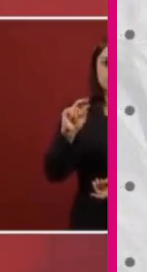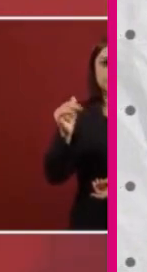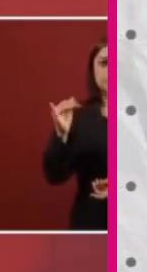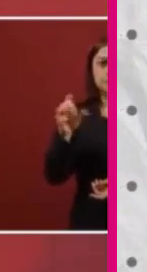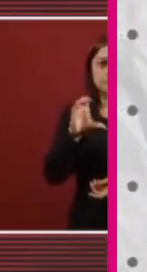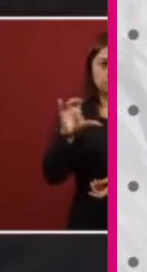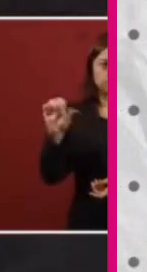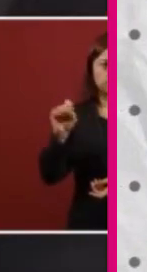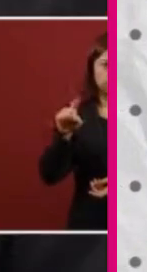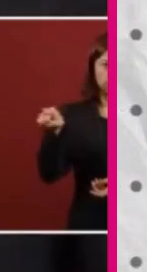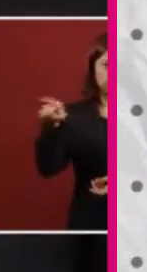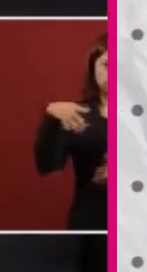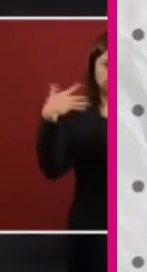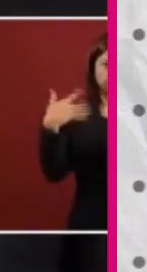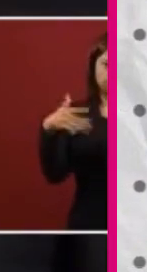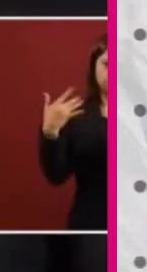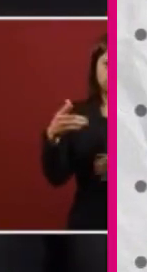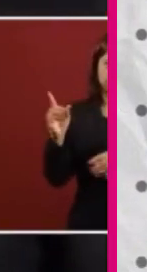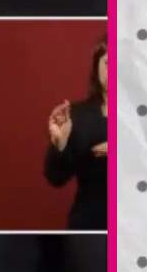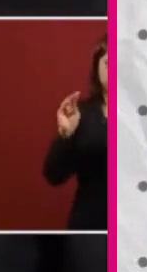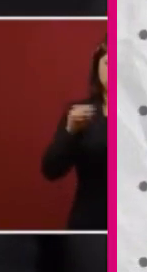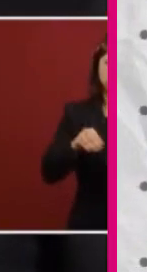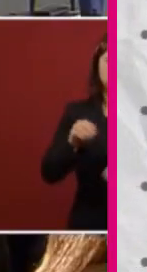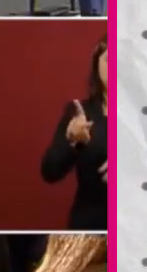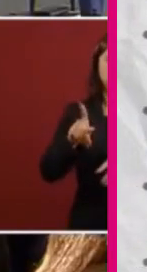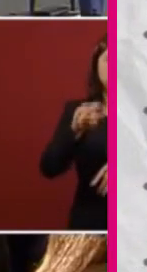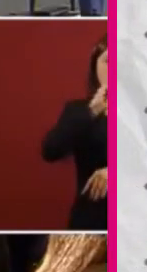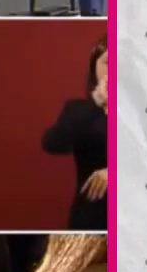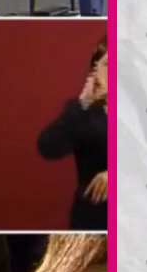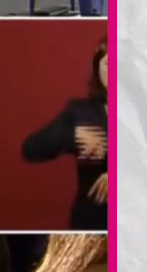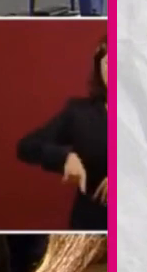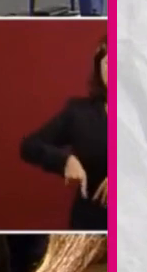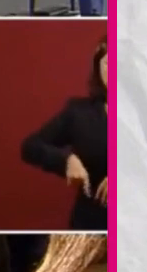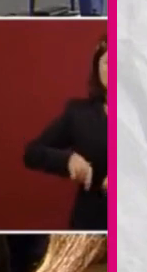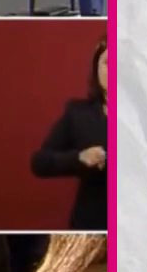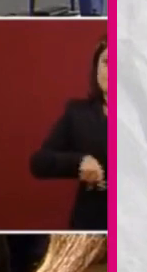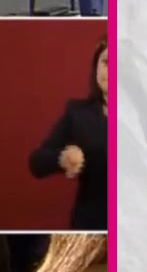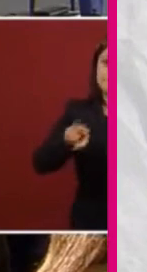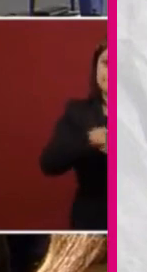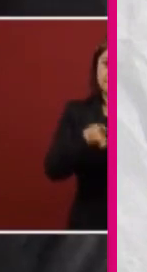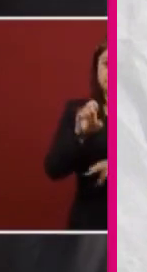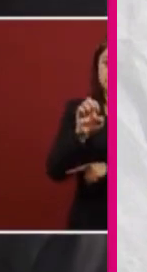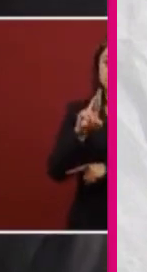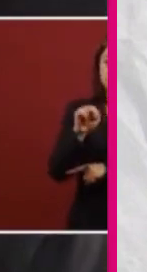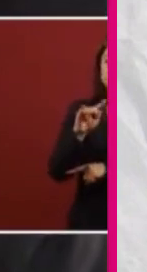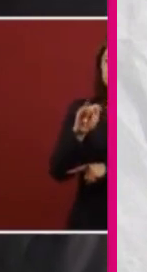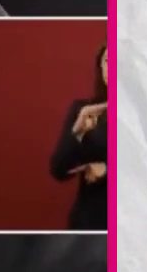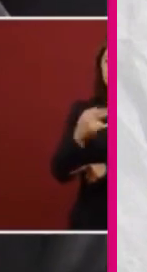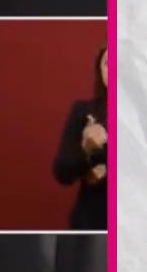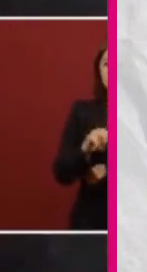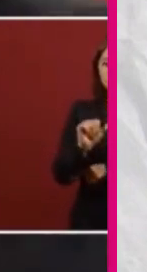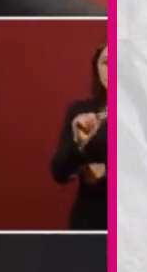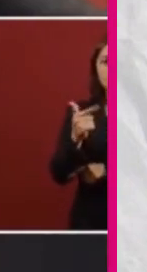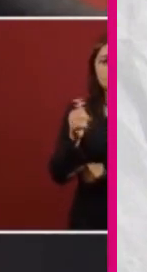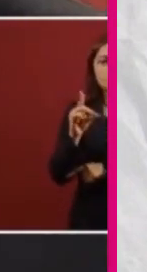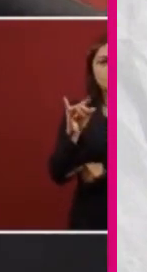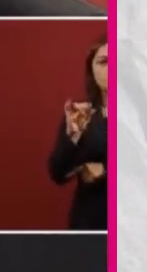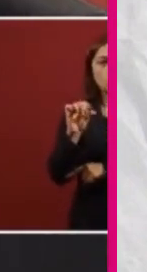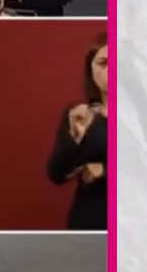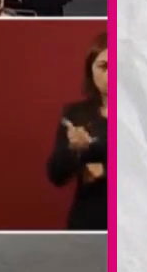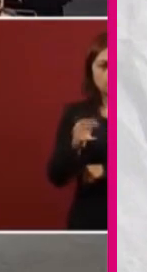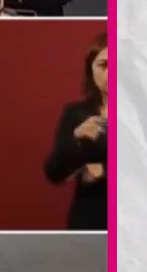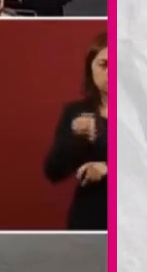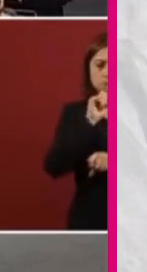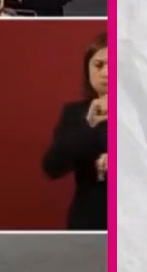un timbre de orgullo, y lo mismo Ernestina Godoy, pero hay que ver cómo estuvo lo de